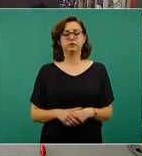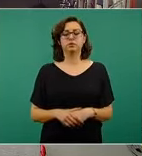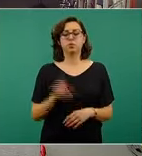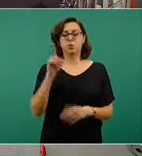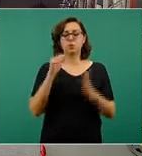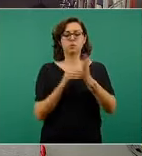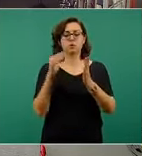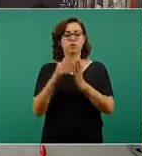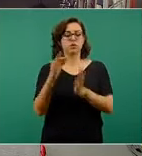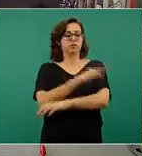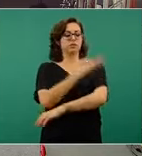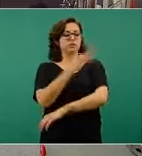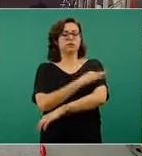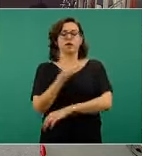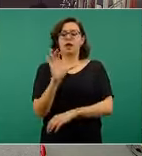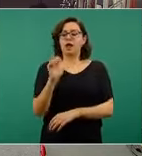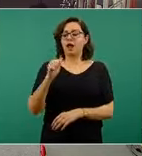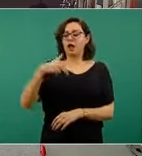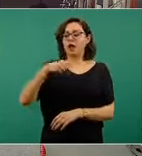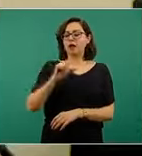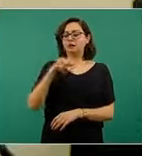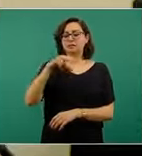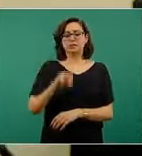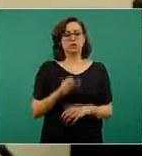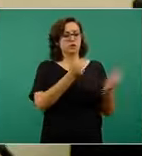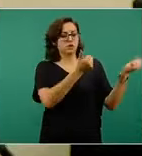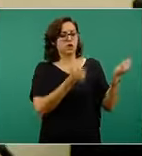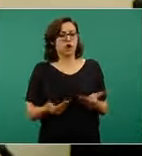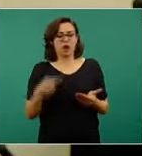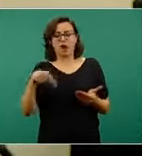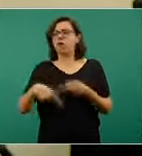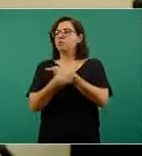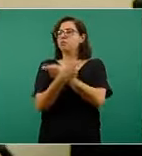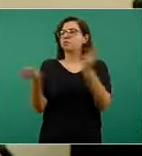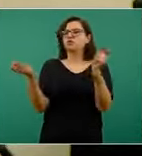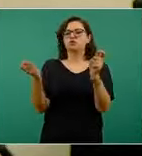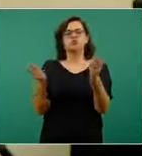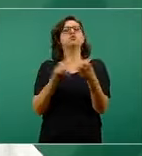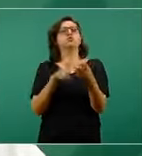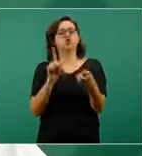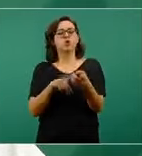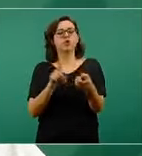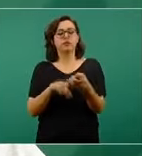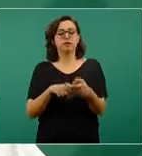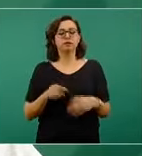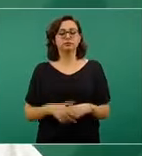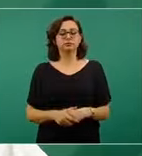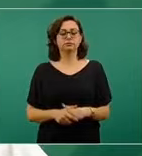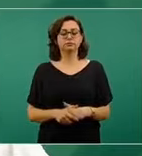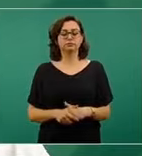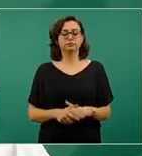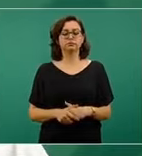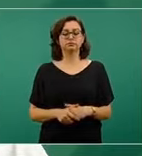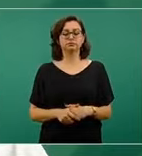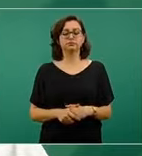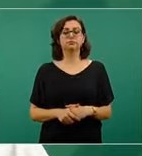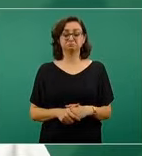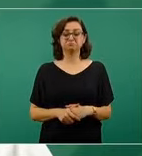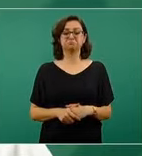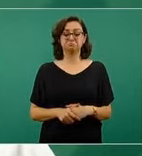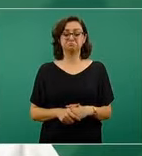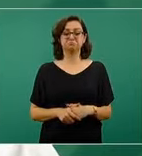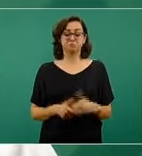CanSino para dónde son, dónde se están distribuyendo? Y tengo otra pregunta para eso. Muchas gracias, Ignacio. Sí, efectivamente, esta es